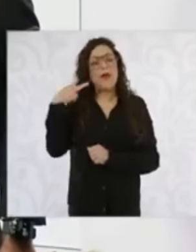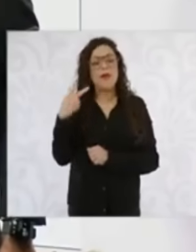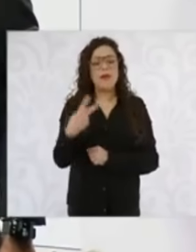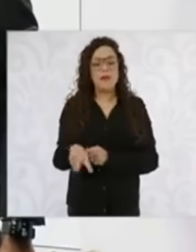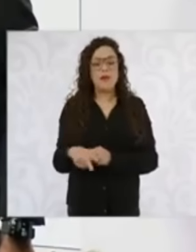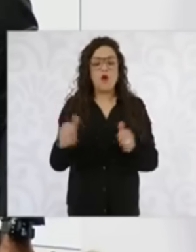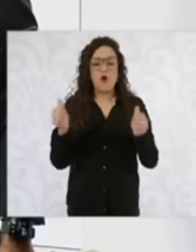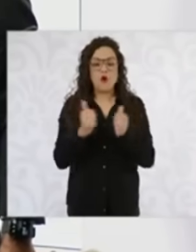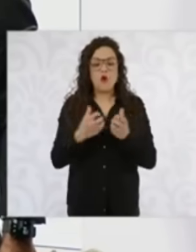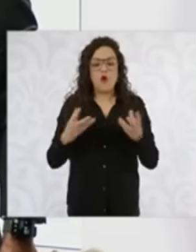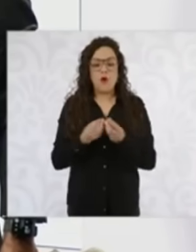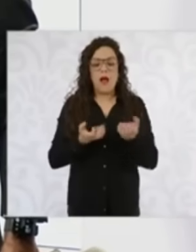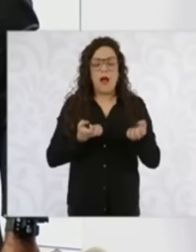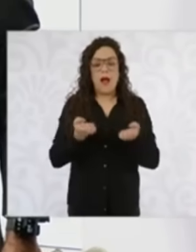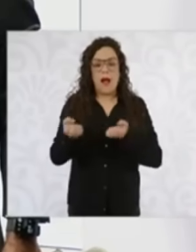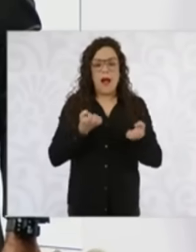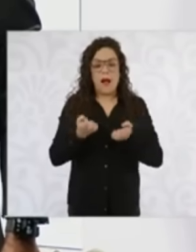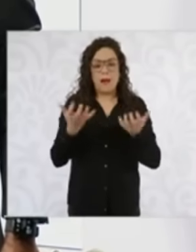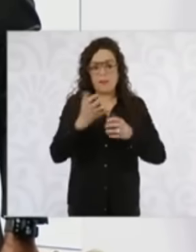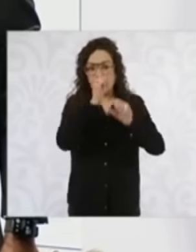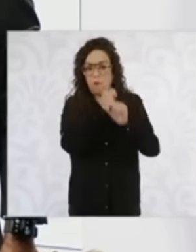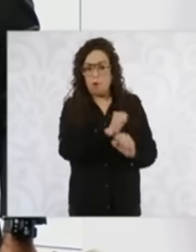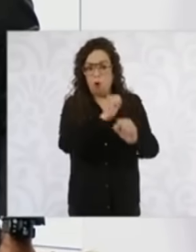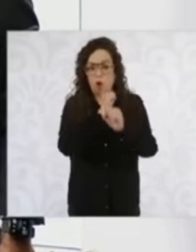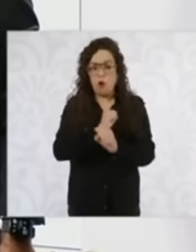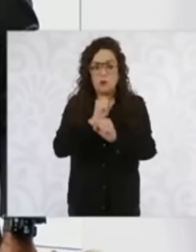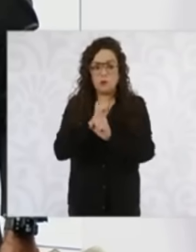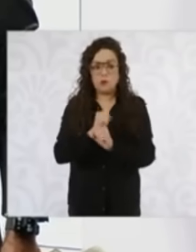línea K, está el presupuesto para